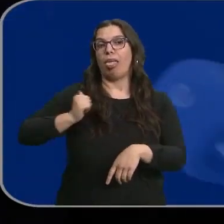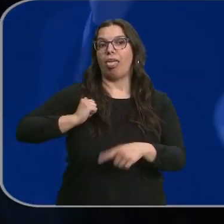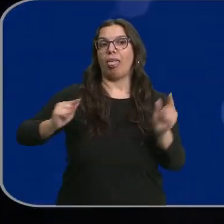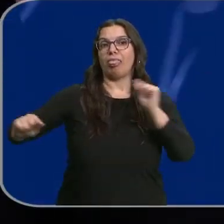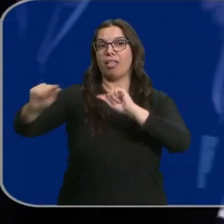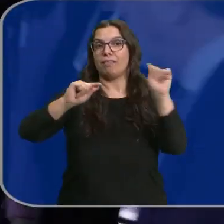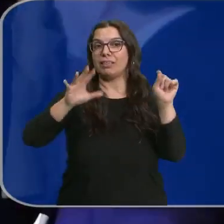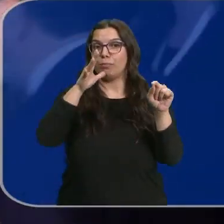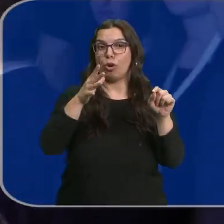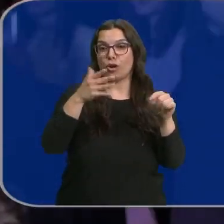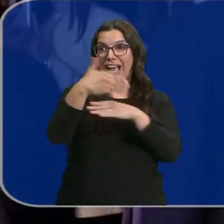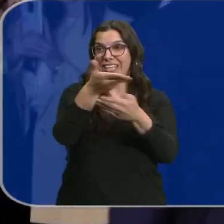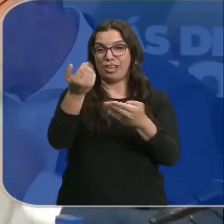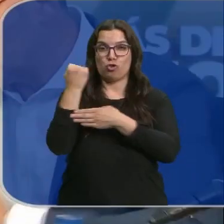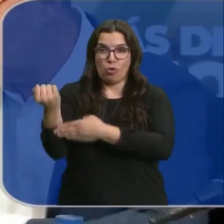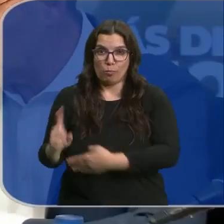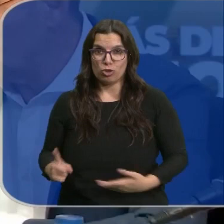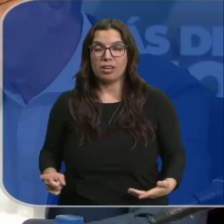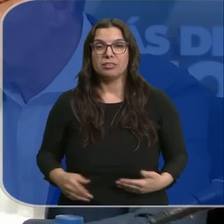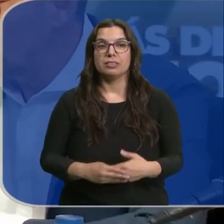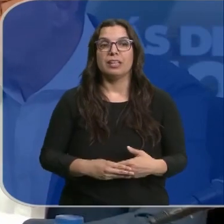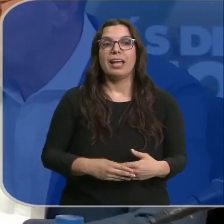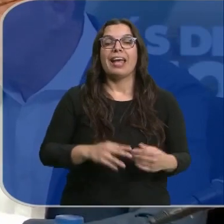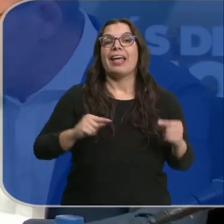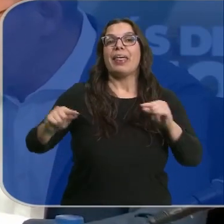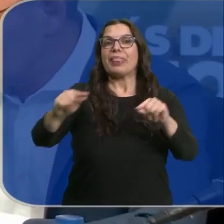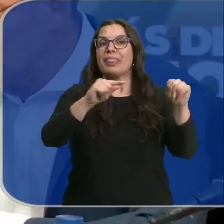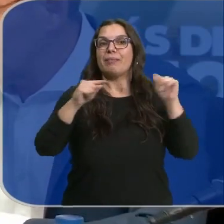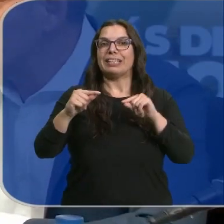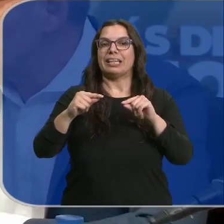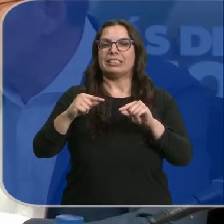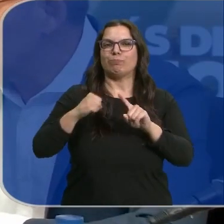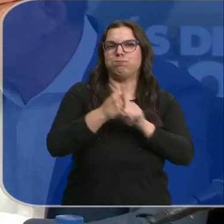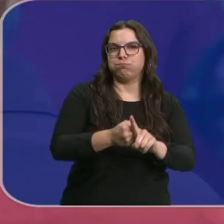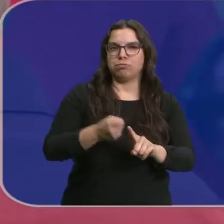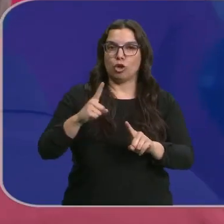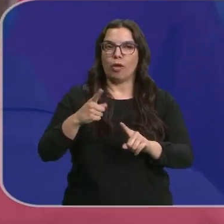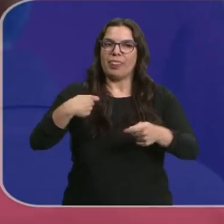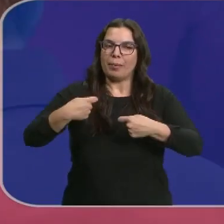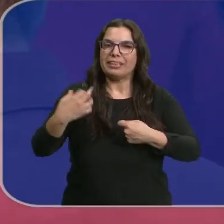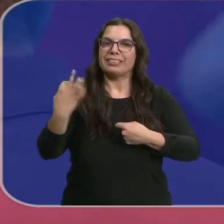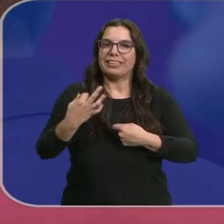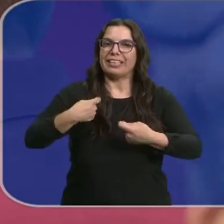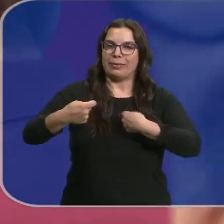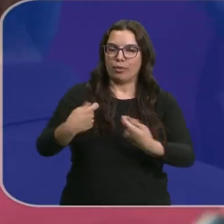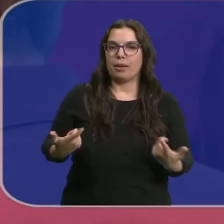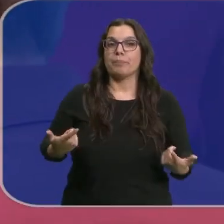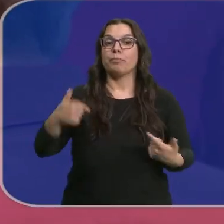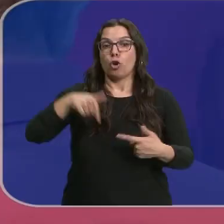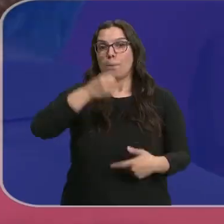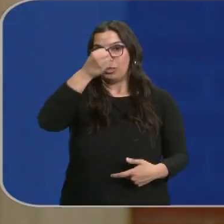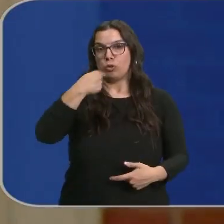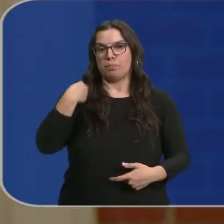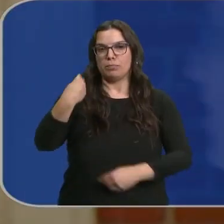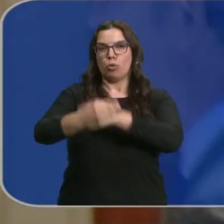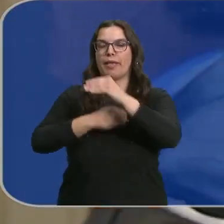debates ante la falta de apoyo en las calles. Los debates no se obligan, los debates se negocian. Y eso es lo que dice el PSOE que va a hacer hoy